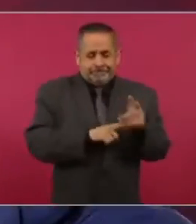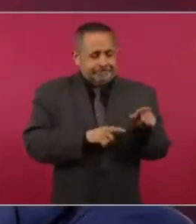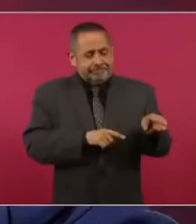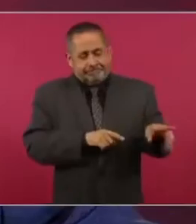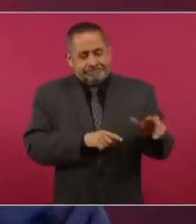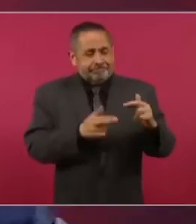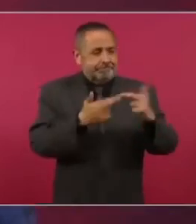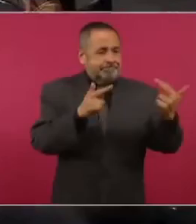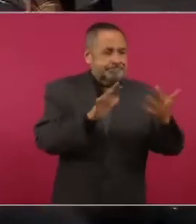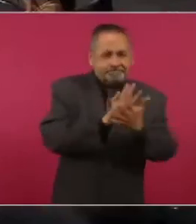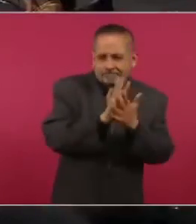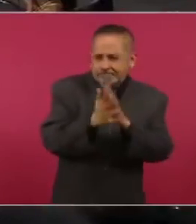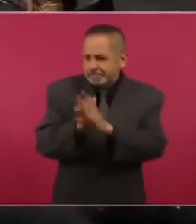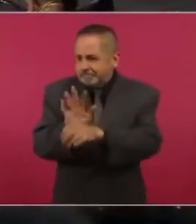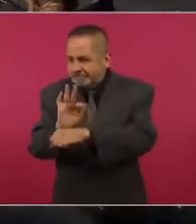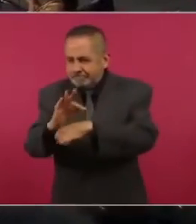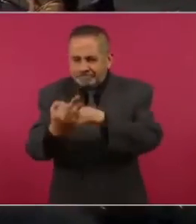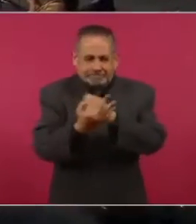relaciones,